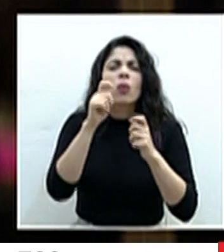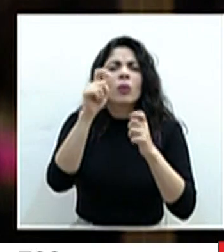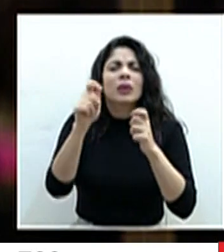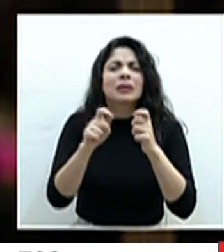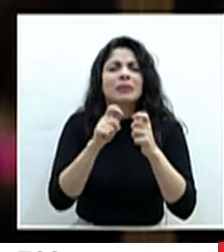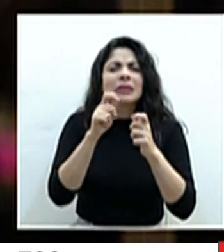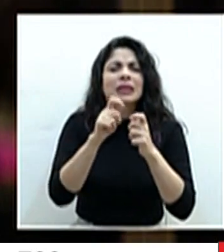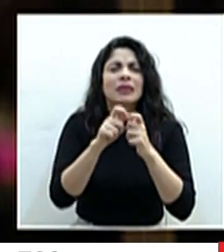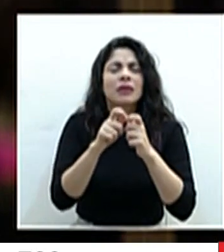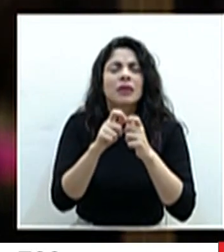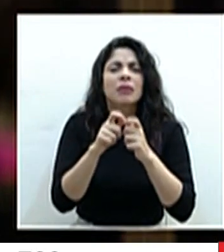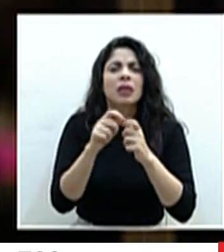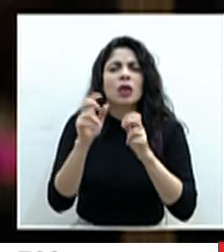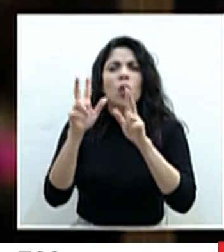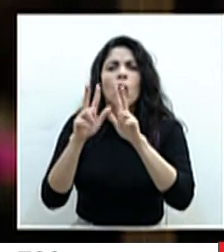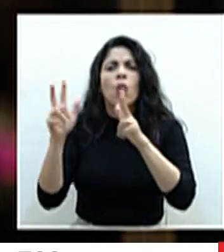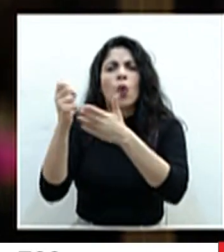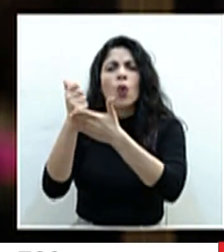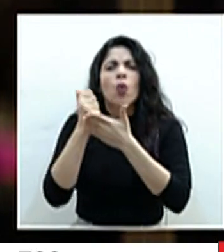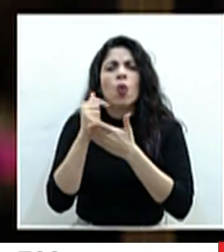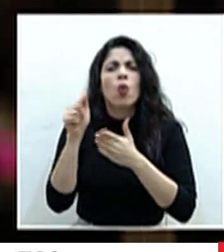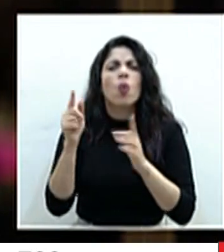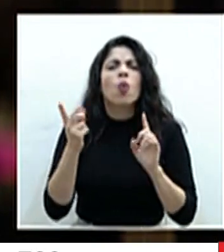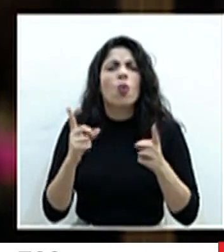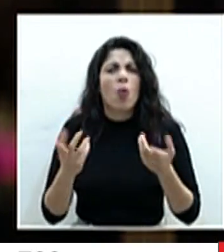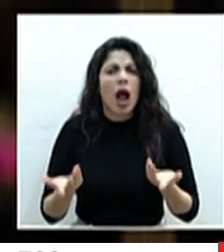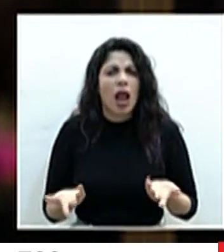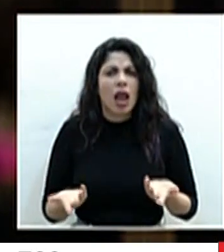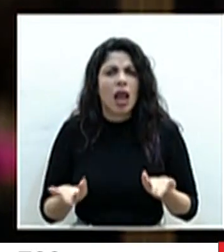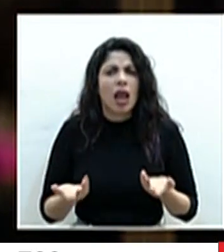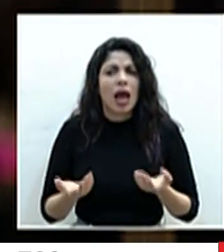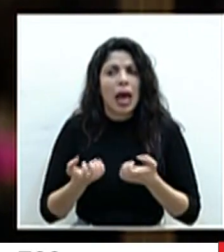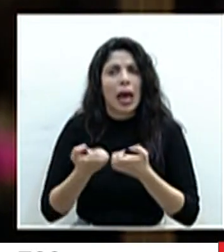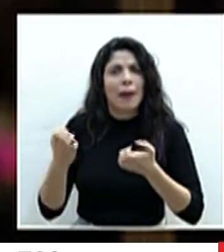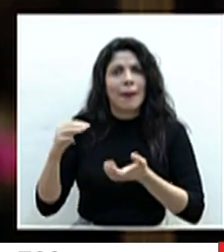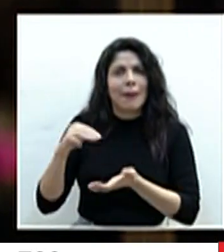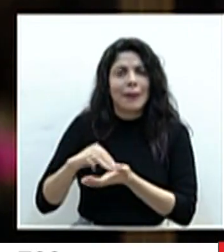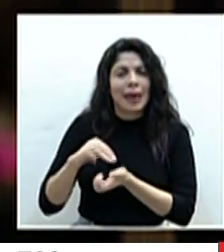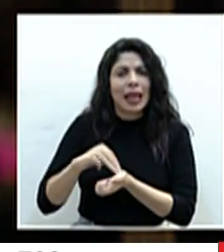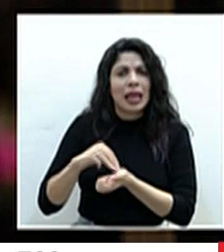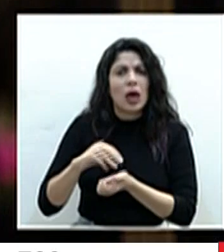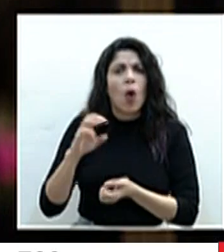concretamente la ayuda que va a dar Naciones Unidas, si es en equipo médico o